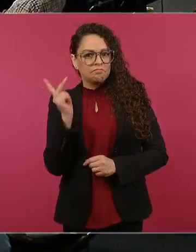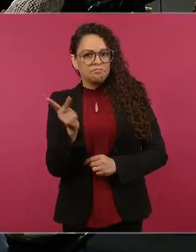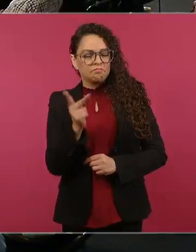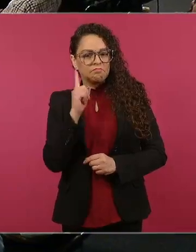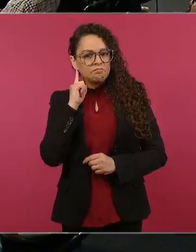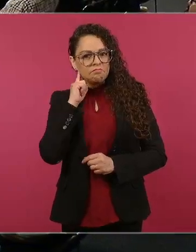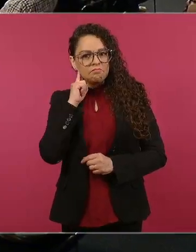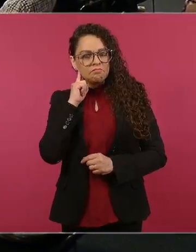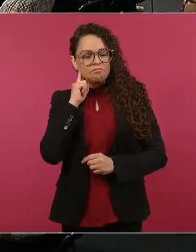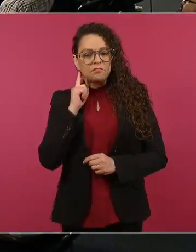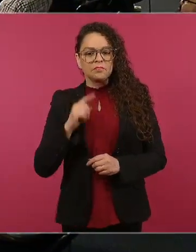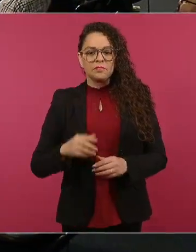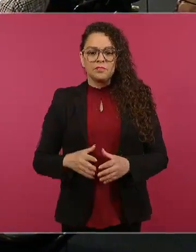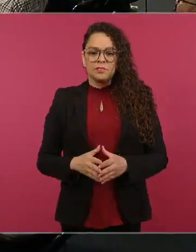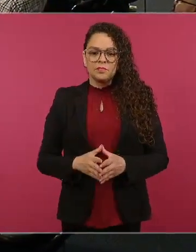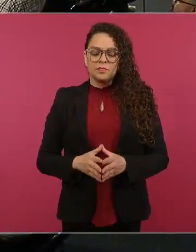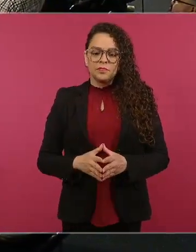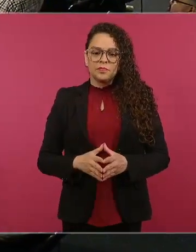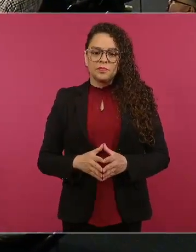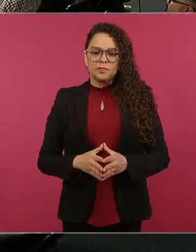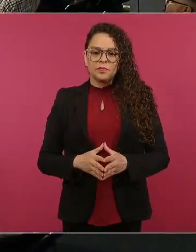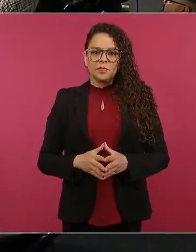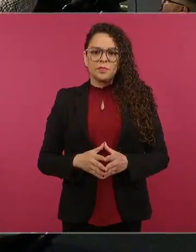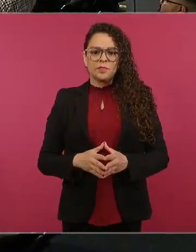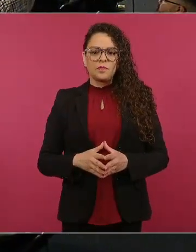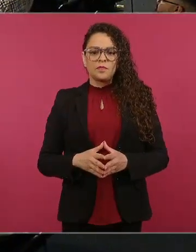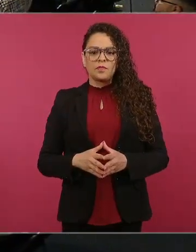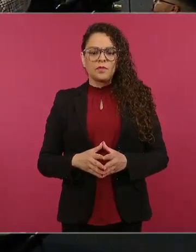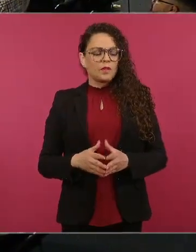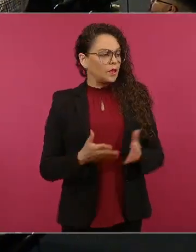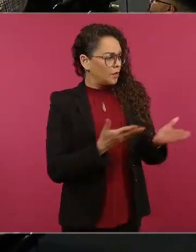Sí, a ver si. ¿Cuántas?